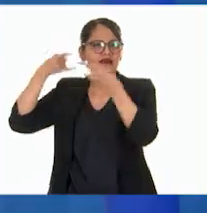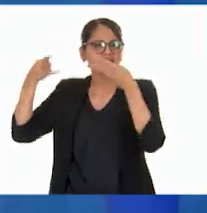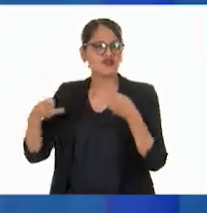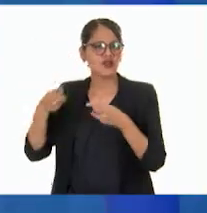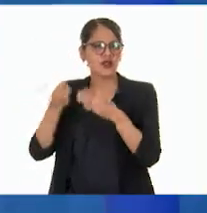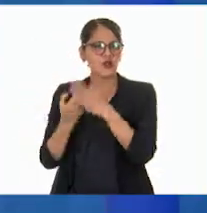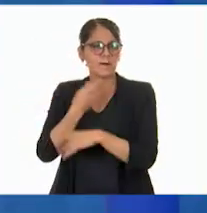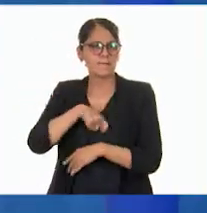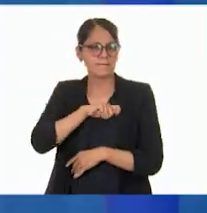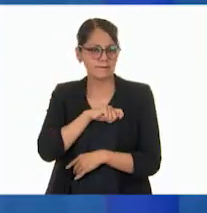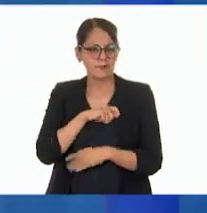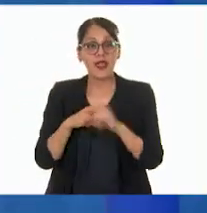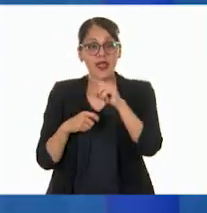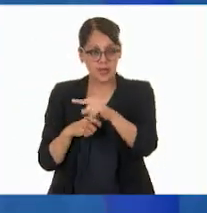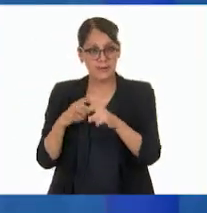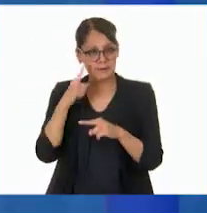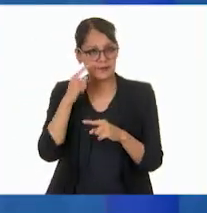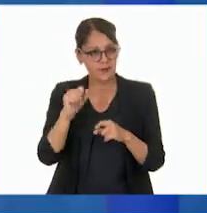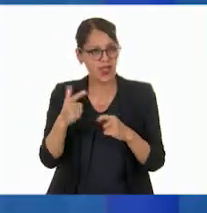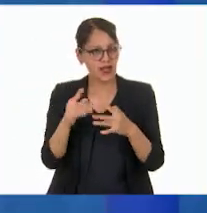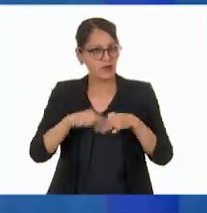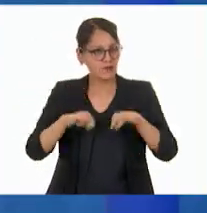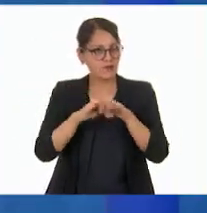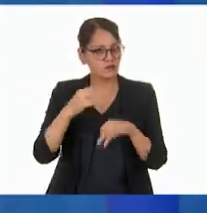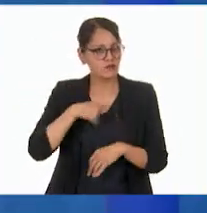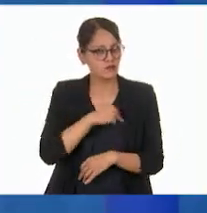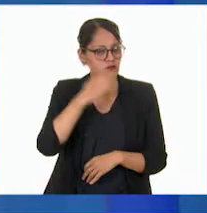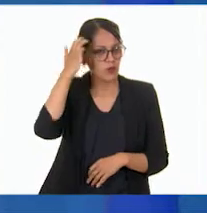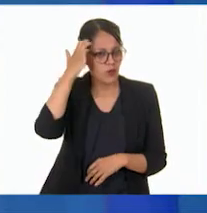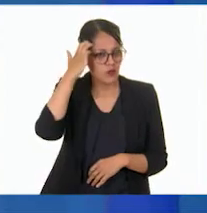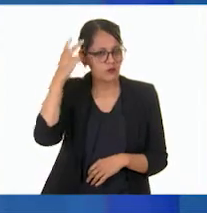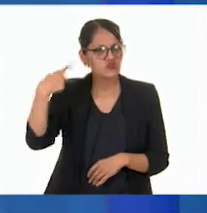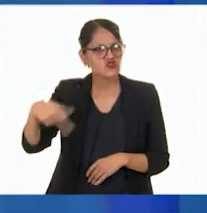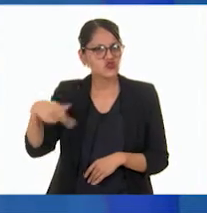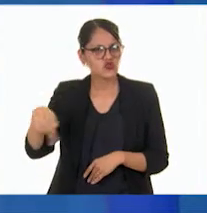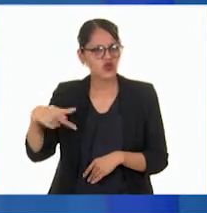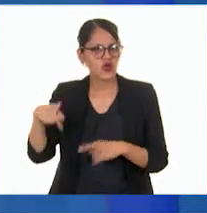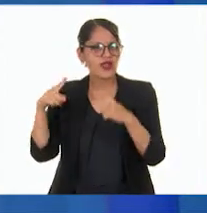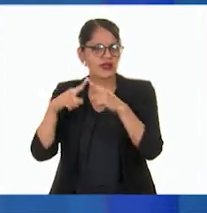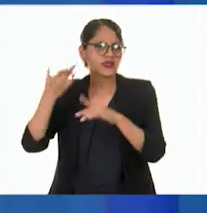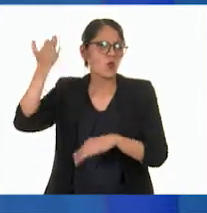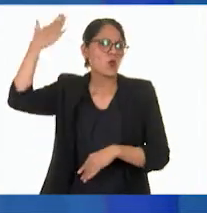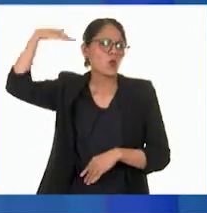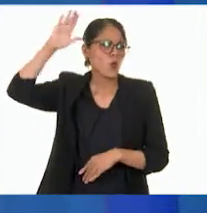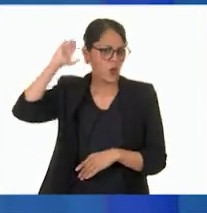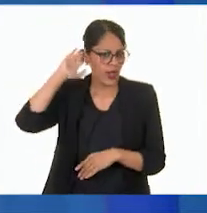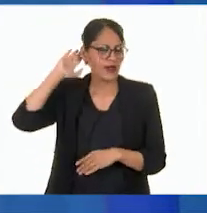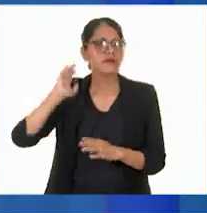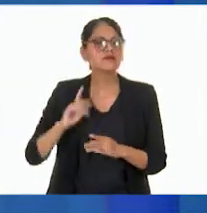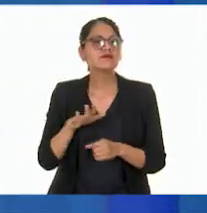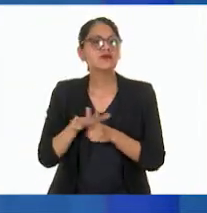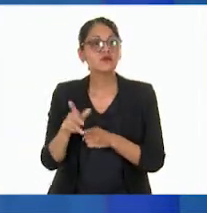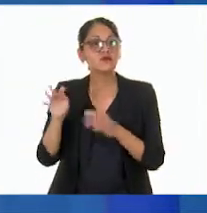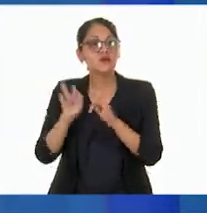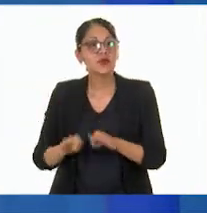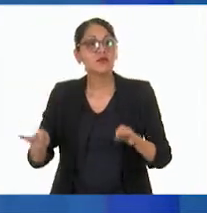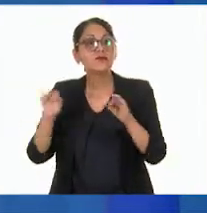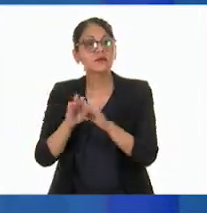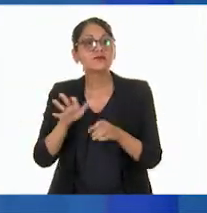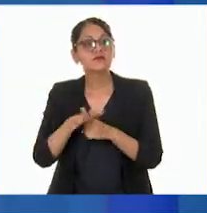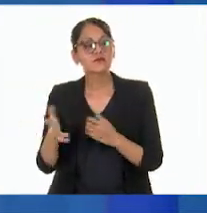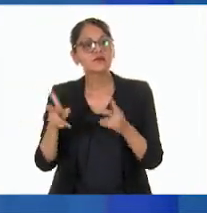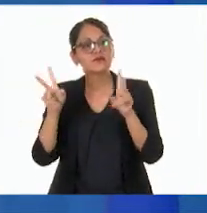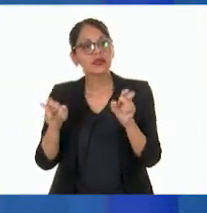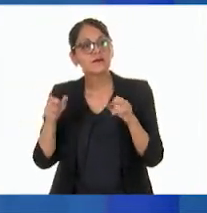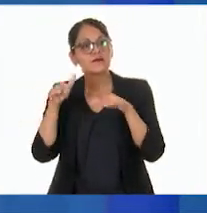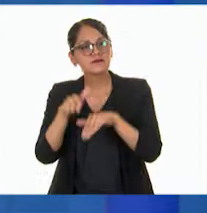Bueno, algo muy importante que hay que considerar sobre la Iglesia Católica de aquellos tiempos es que su importancia tiene mucho que